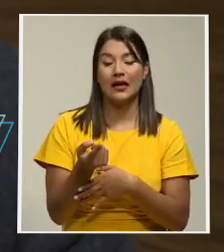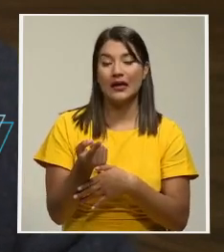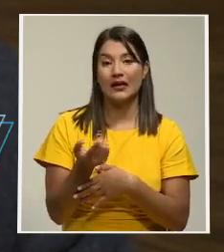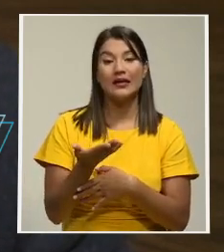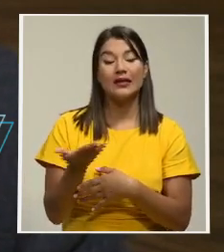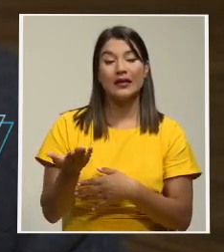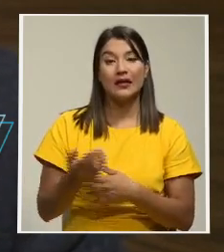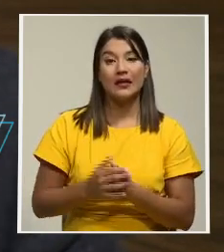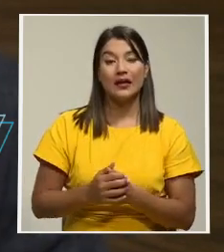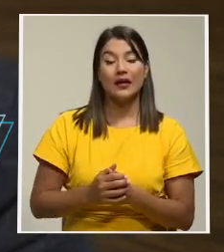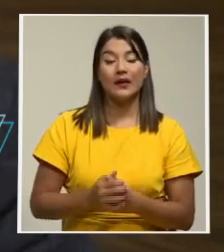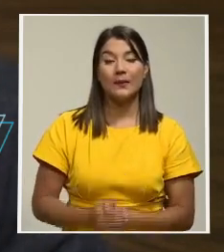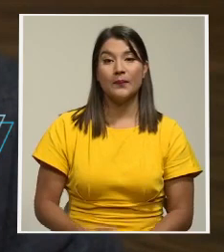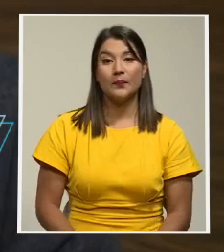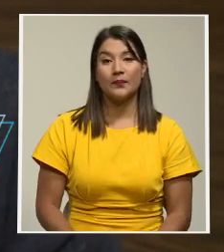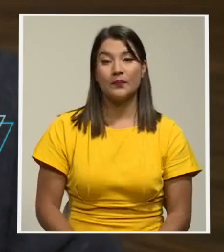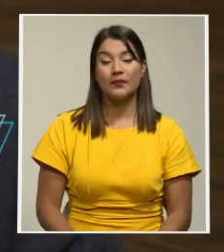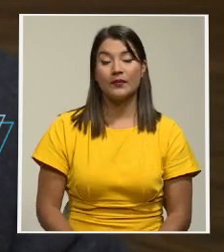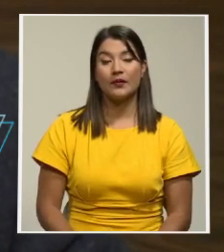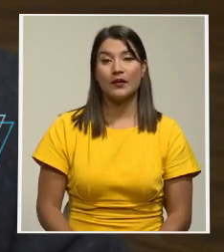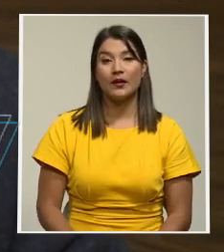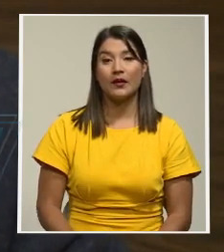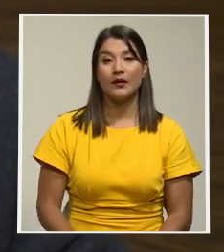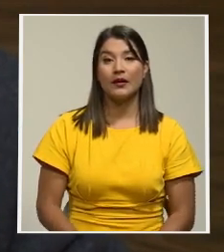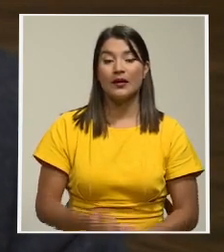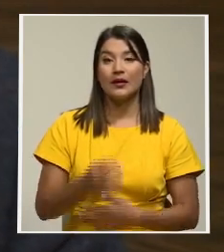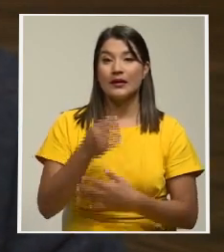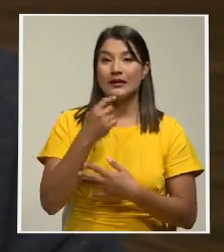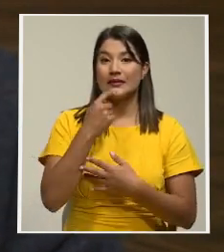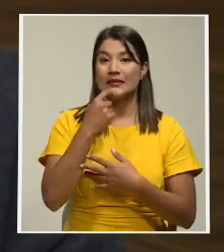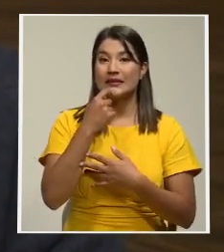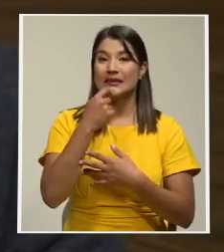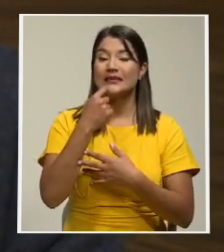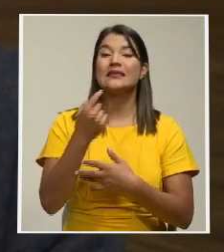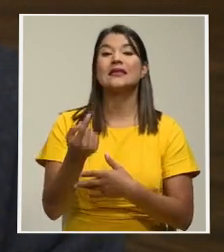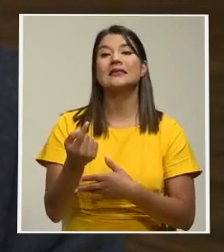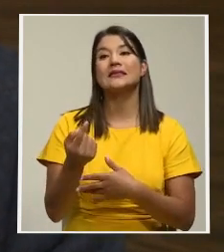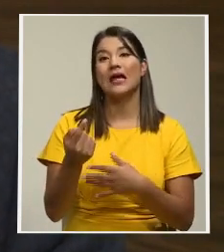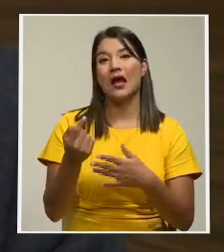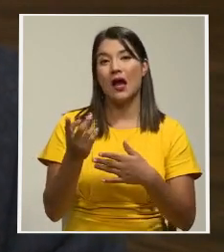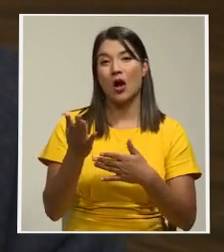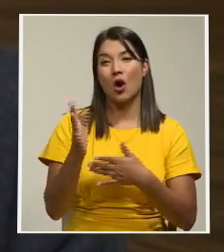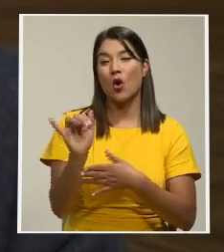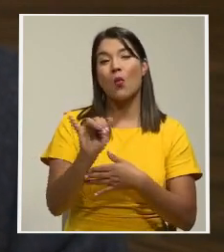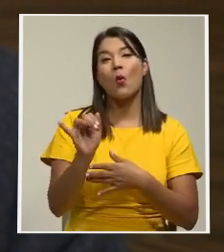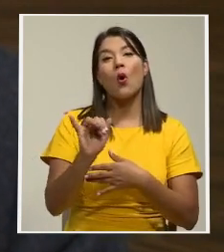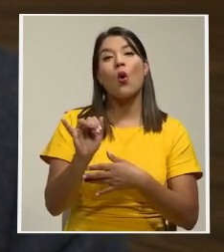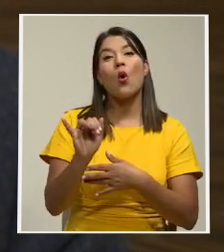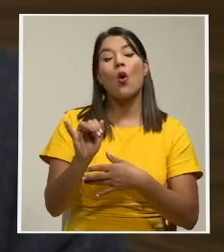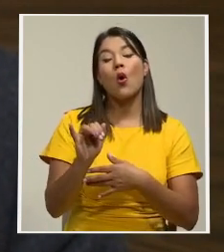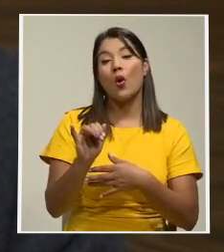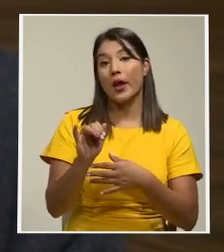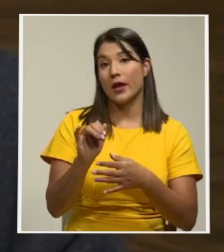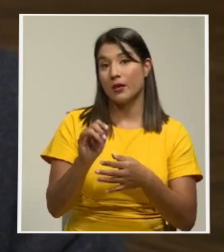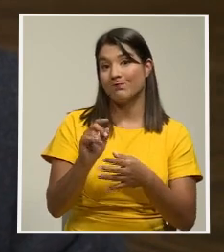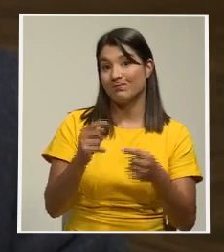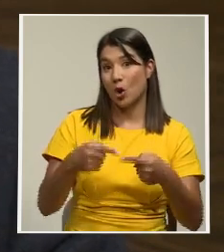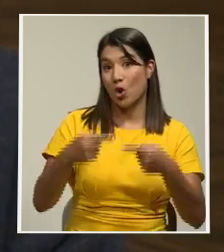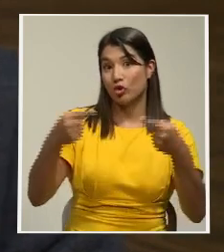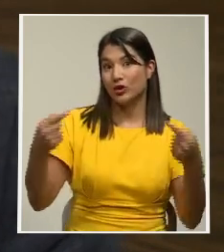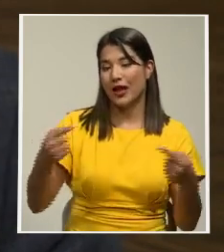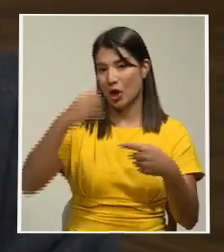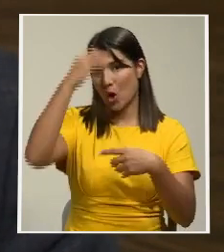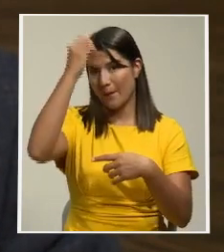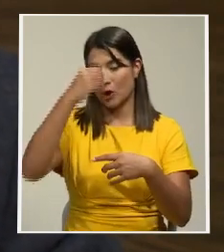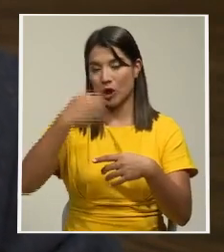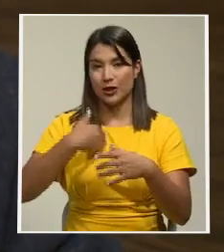implicaba era un, contrasentido de lo que había manifestado el Congreso en la aprobación del presupuesto en cuanto a